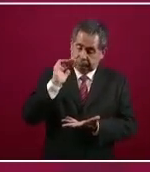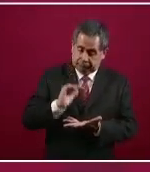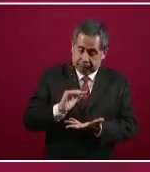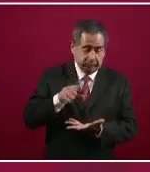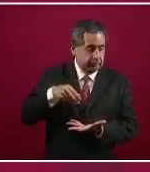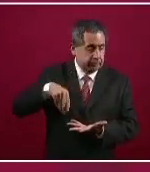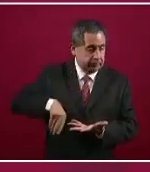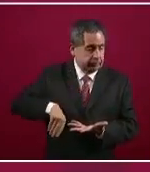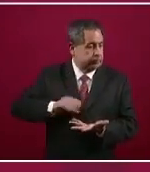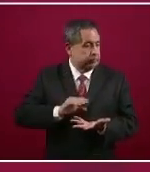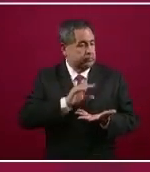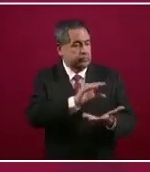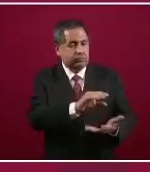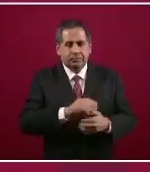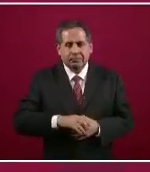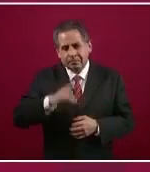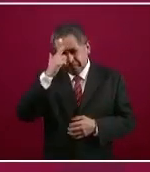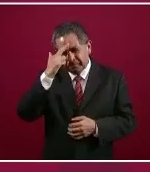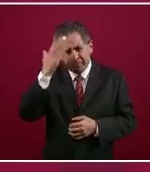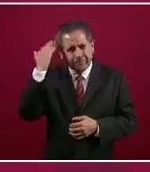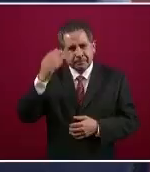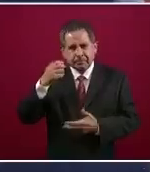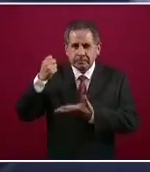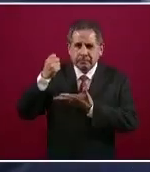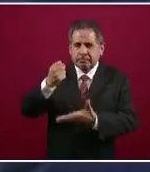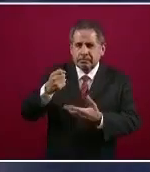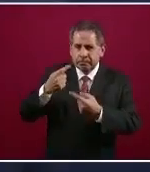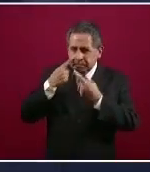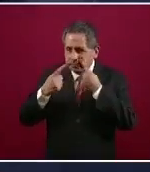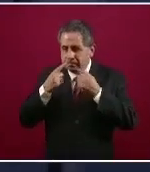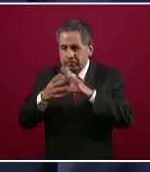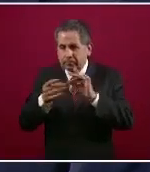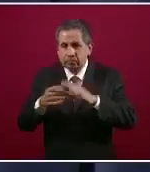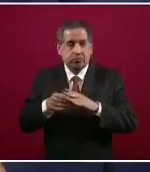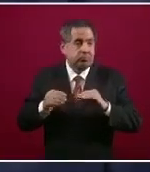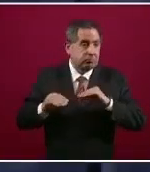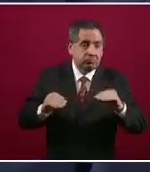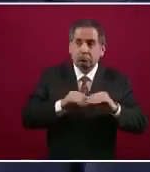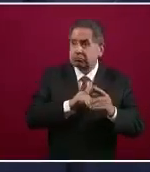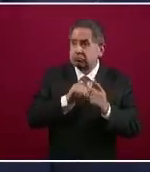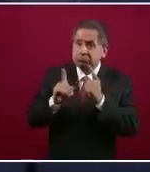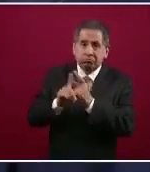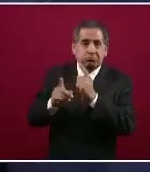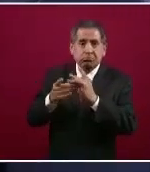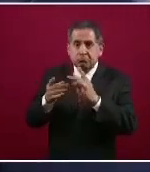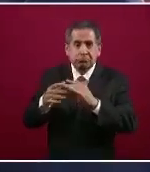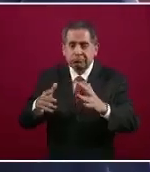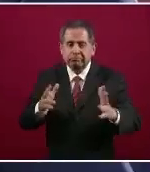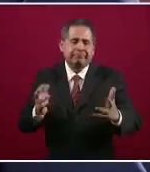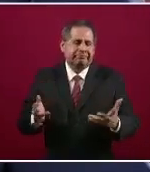Les decía yo que cada vez que se iba a aprobar el presupuesto, movilizaciones